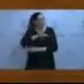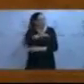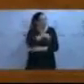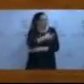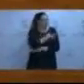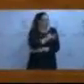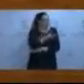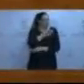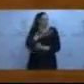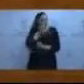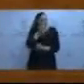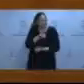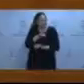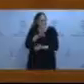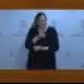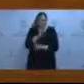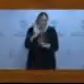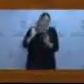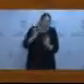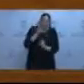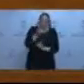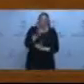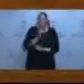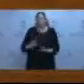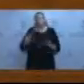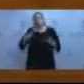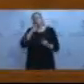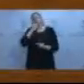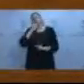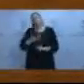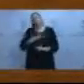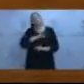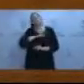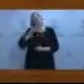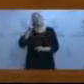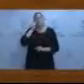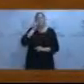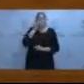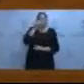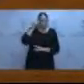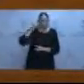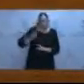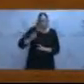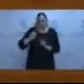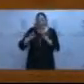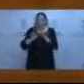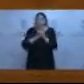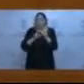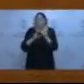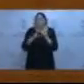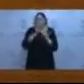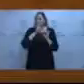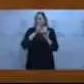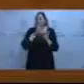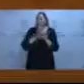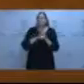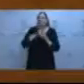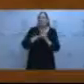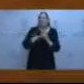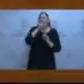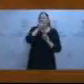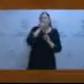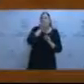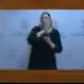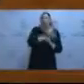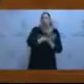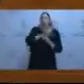parece. Pero bueno, como les decía, señor Fernández, no lo olvide. La ley del silencio, una película del año 54 de Elia Kazan con Marlon